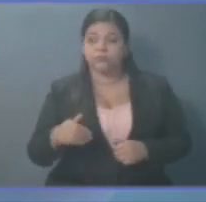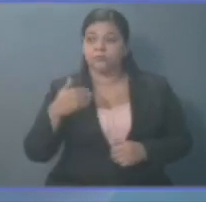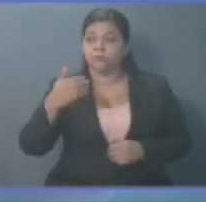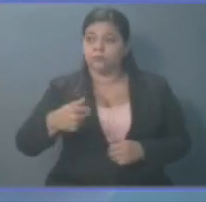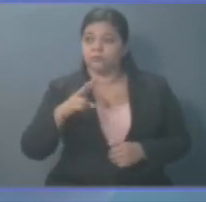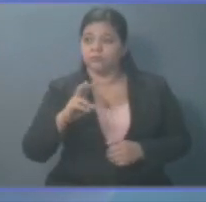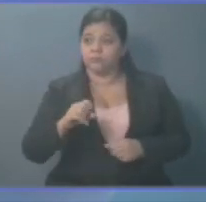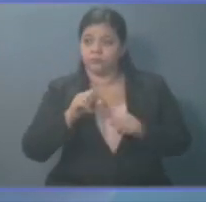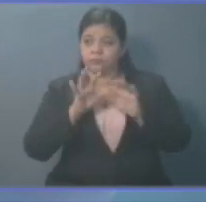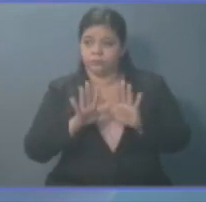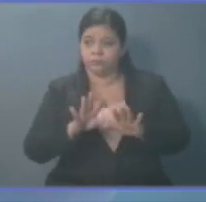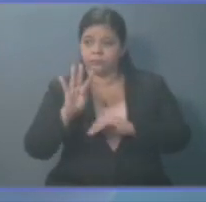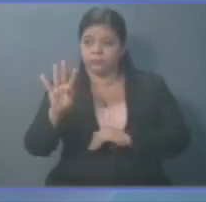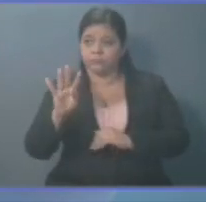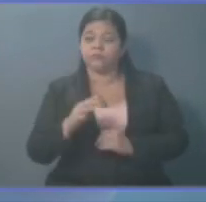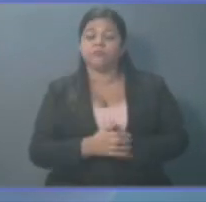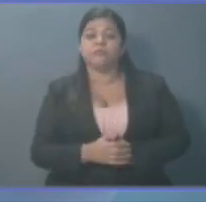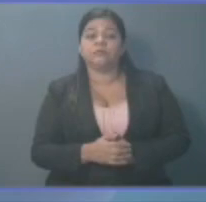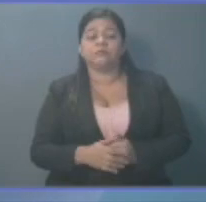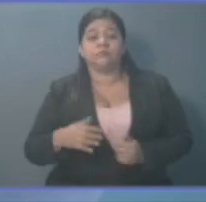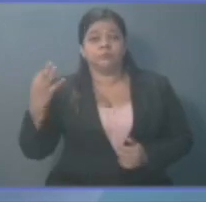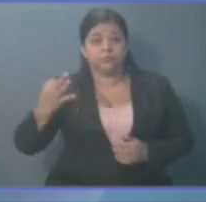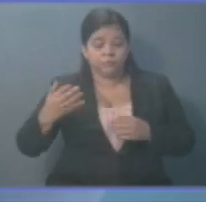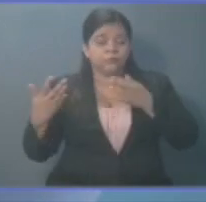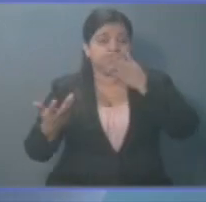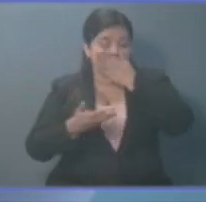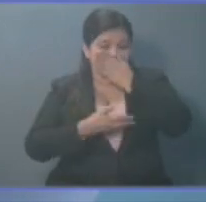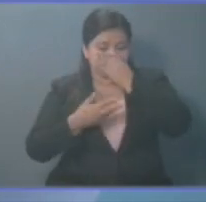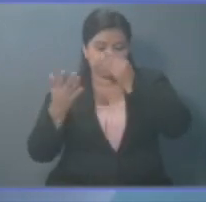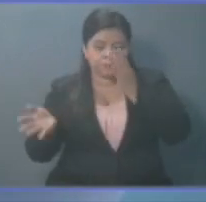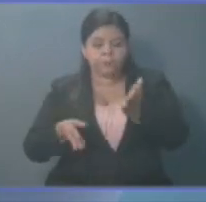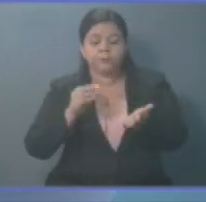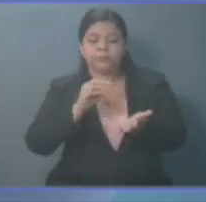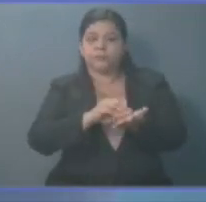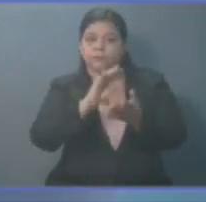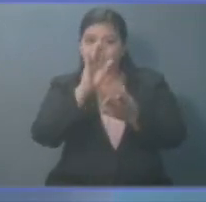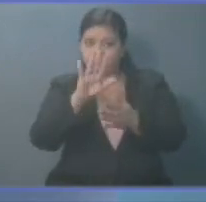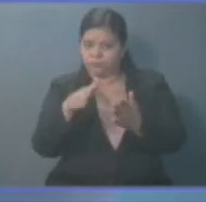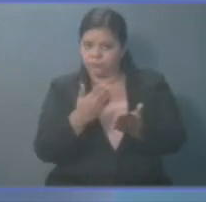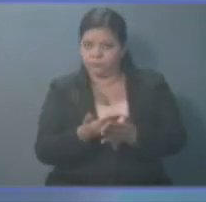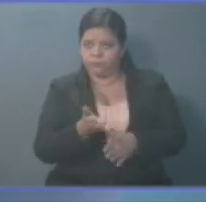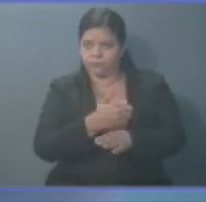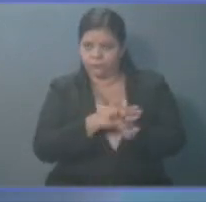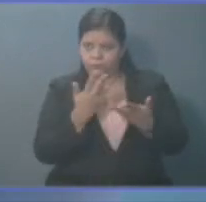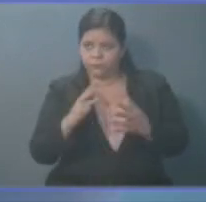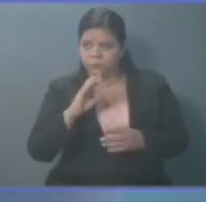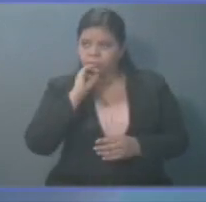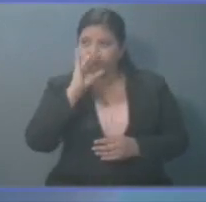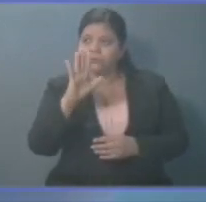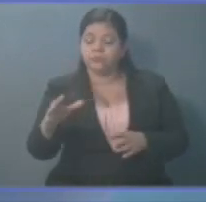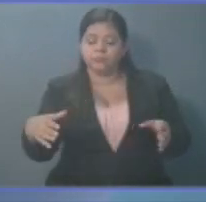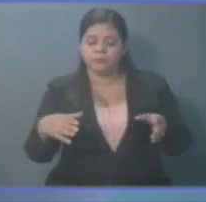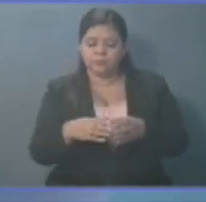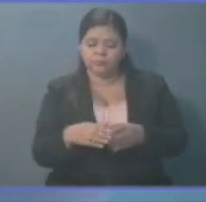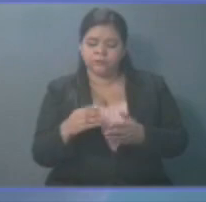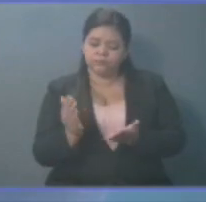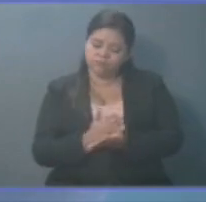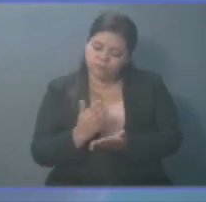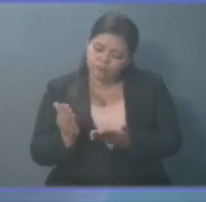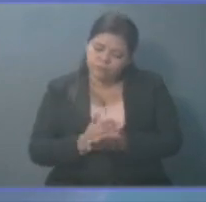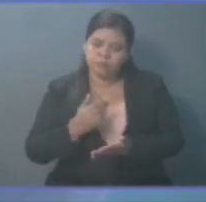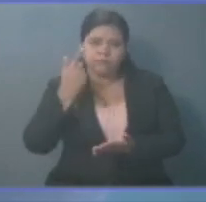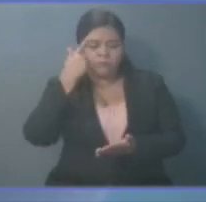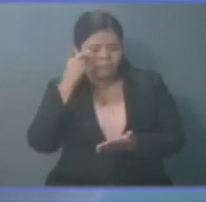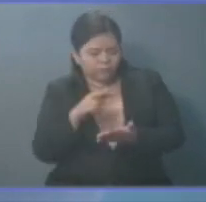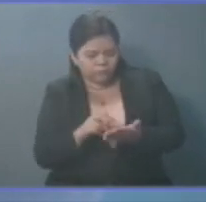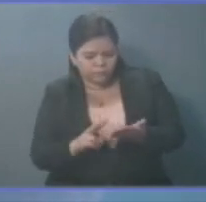año 2014, por lo que es necesario incorporar su estructura con el monto antes señalado. La Comisión, luego de efectuar el estudio y